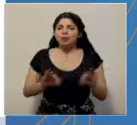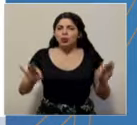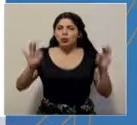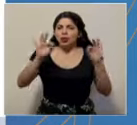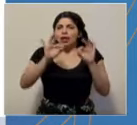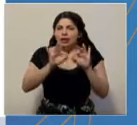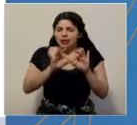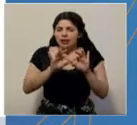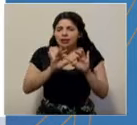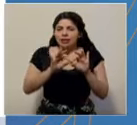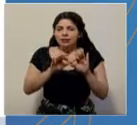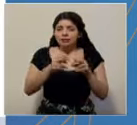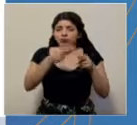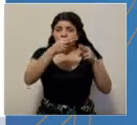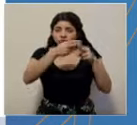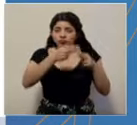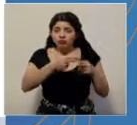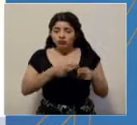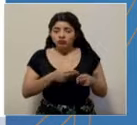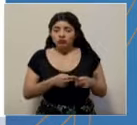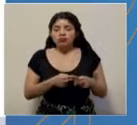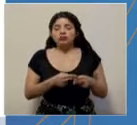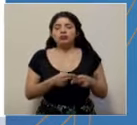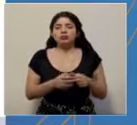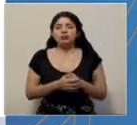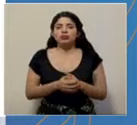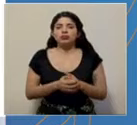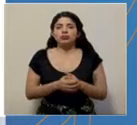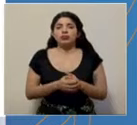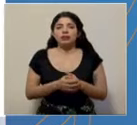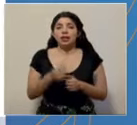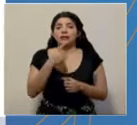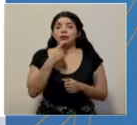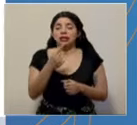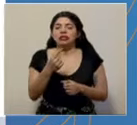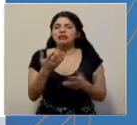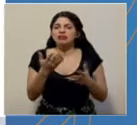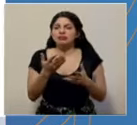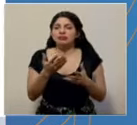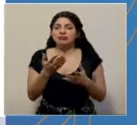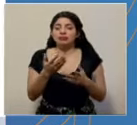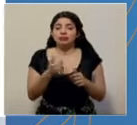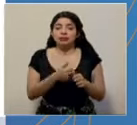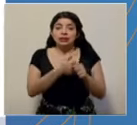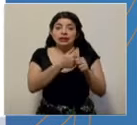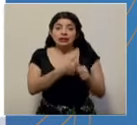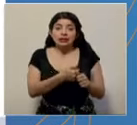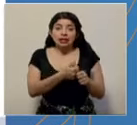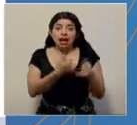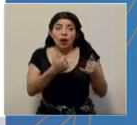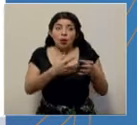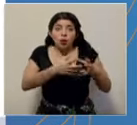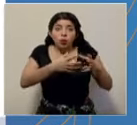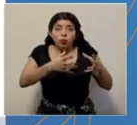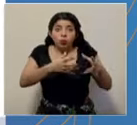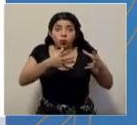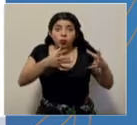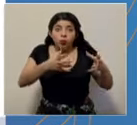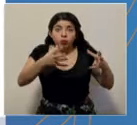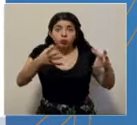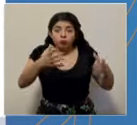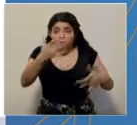importante mencionar que de acuerdo al aumento de casos que se ha